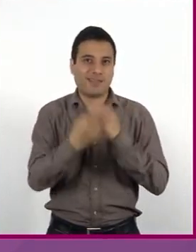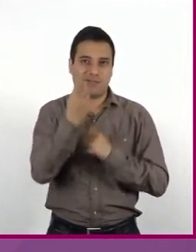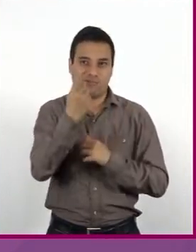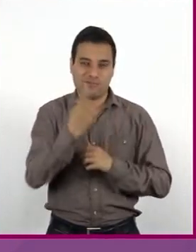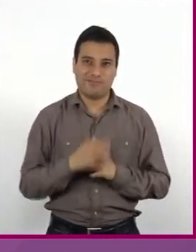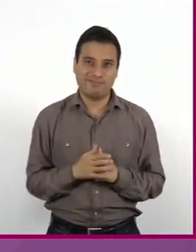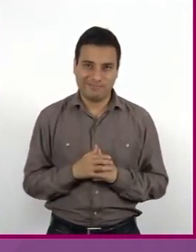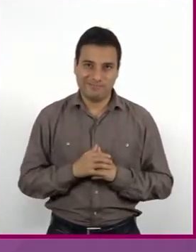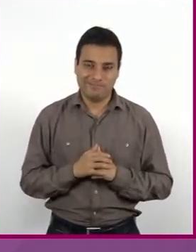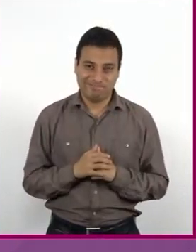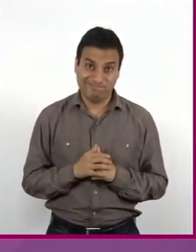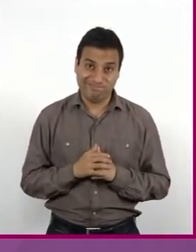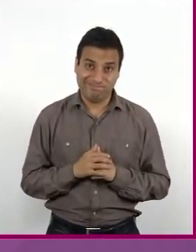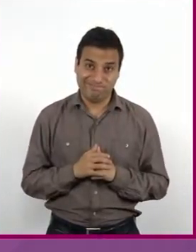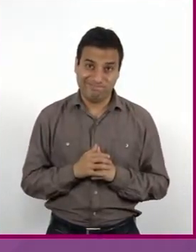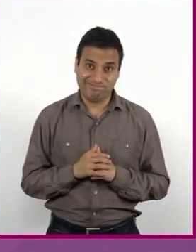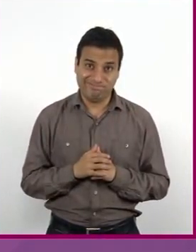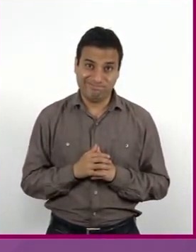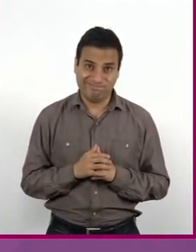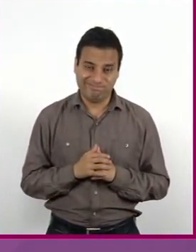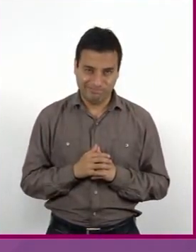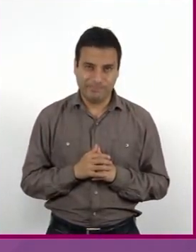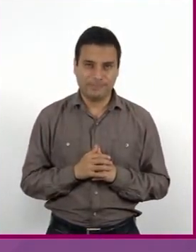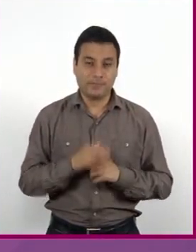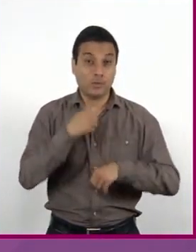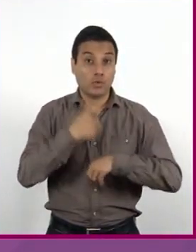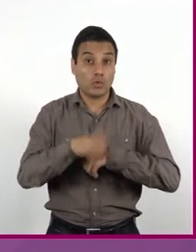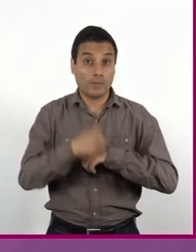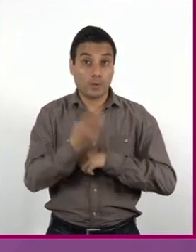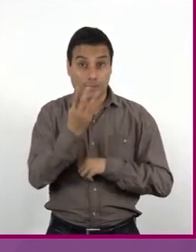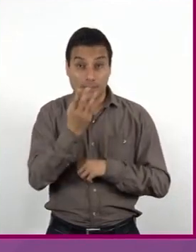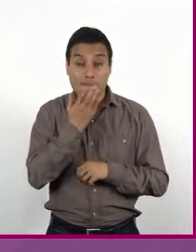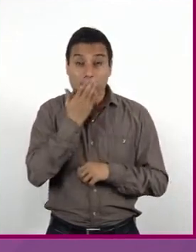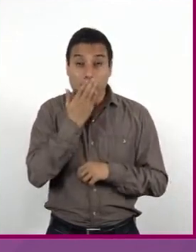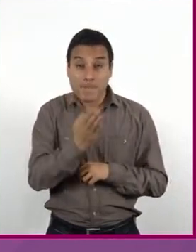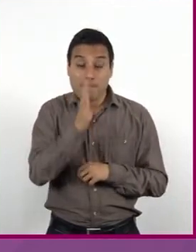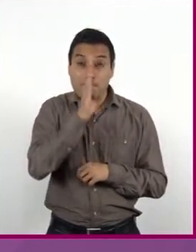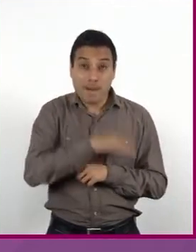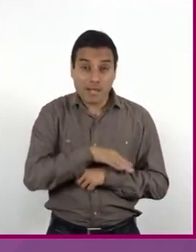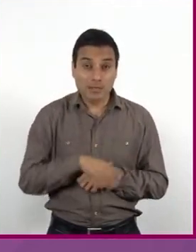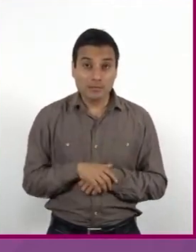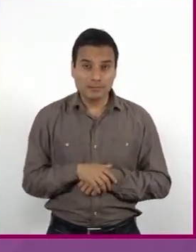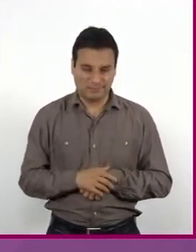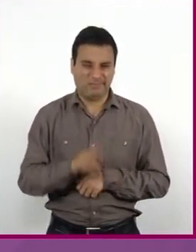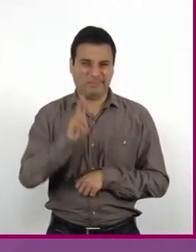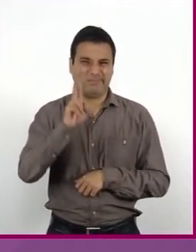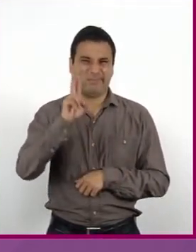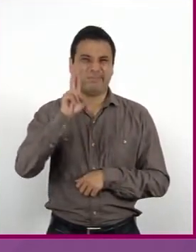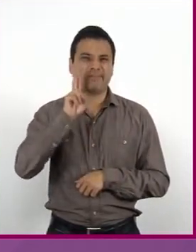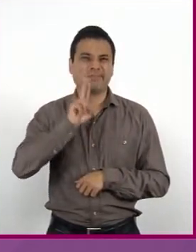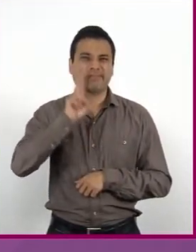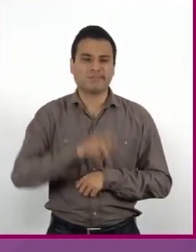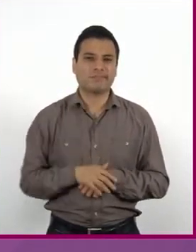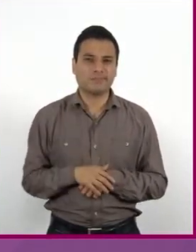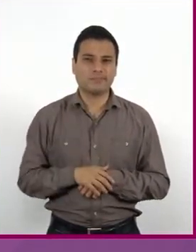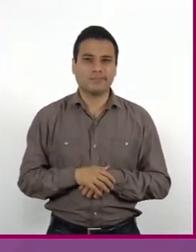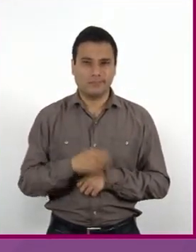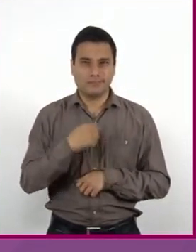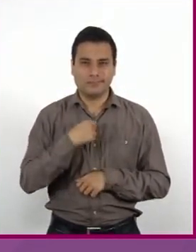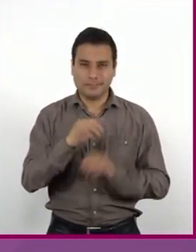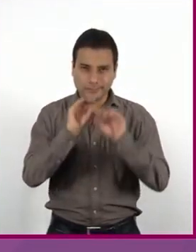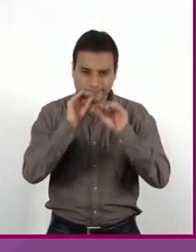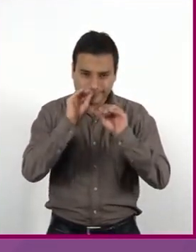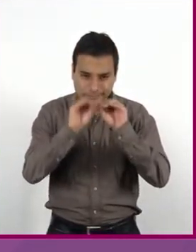cara. Para comprobar si el tercer desarrollo plano nos permite construir una caja, tomamos el